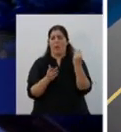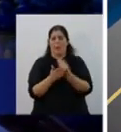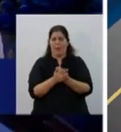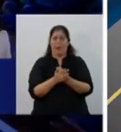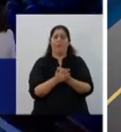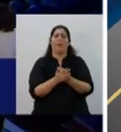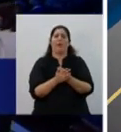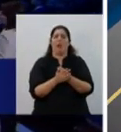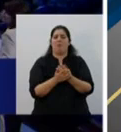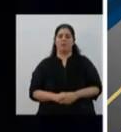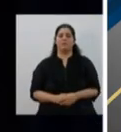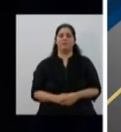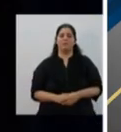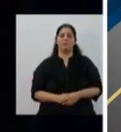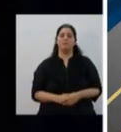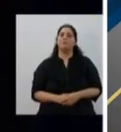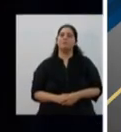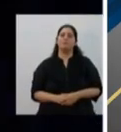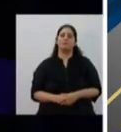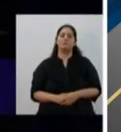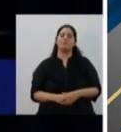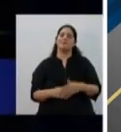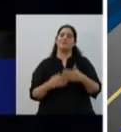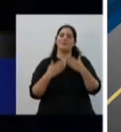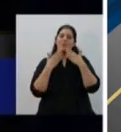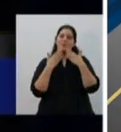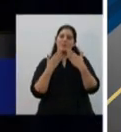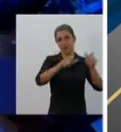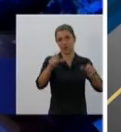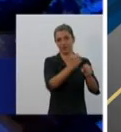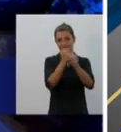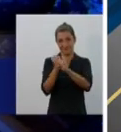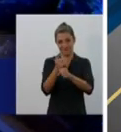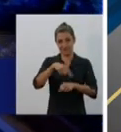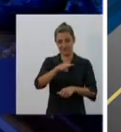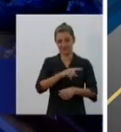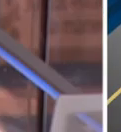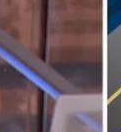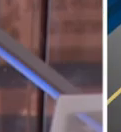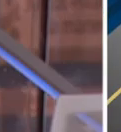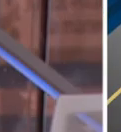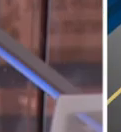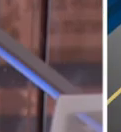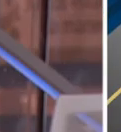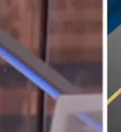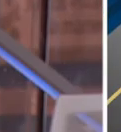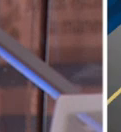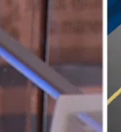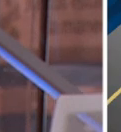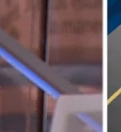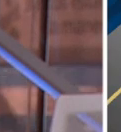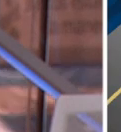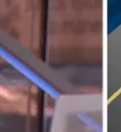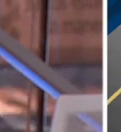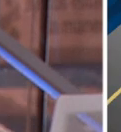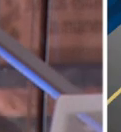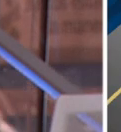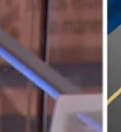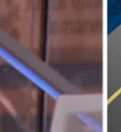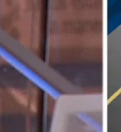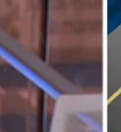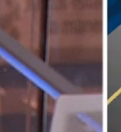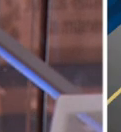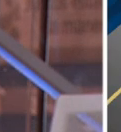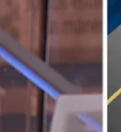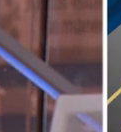democracia que generan los debates presidenciales. Bueno, Javier Correa, Fernando Sapio, en este caso Augusto Reina, politólogo, coordinador de Pulsar UBA, vamos a estar